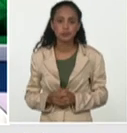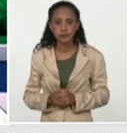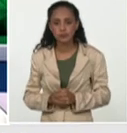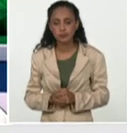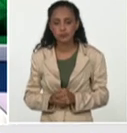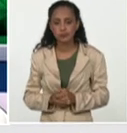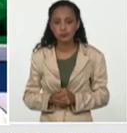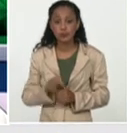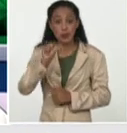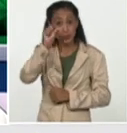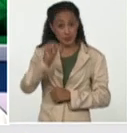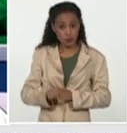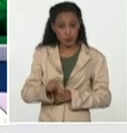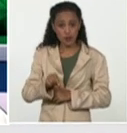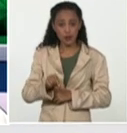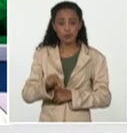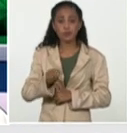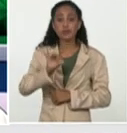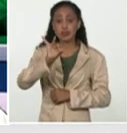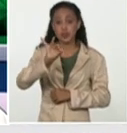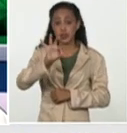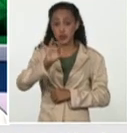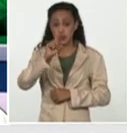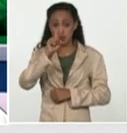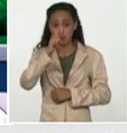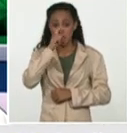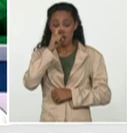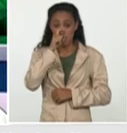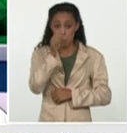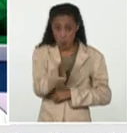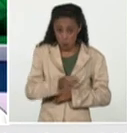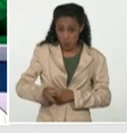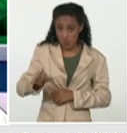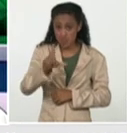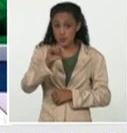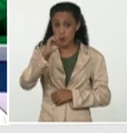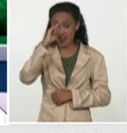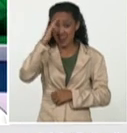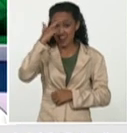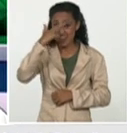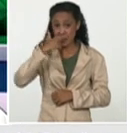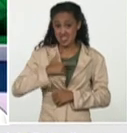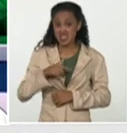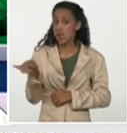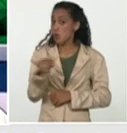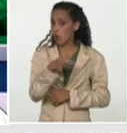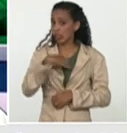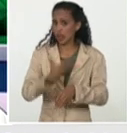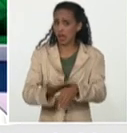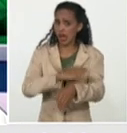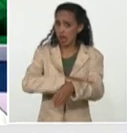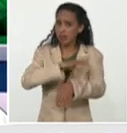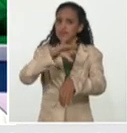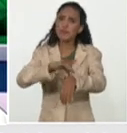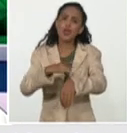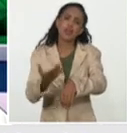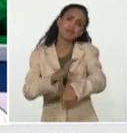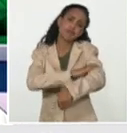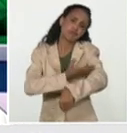Paciente de 78 años de edad del municipio de La Lisa, que también tenía antecedentes de hipertensión